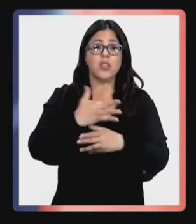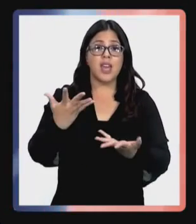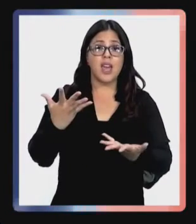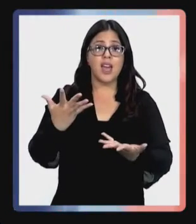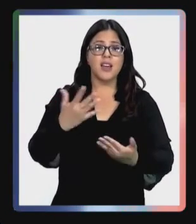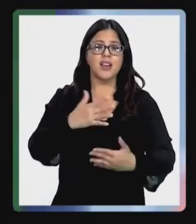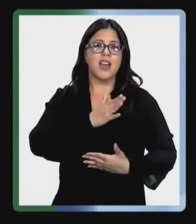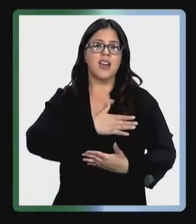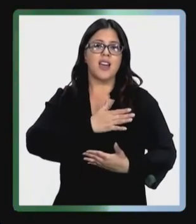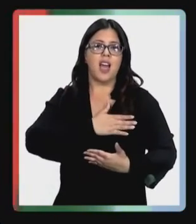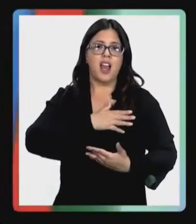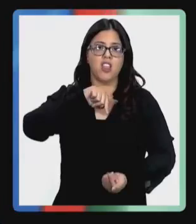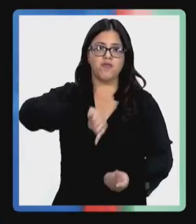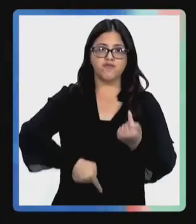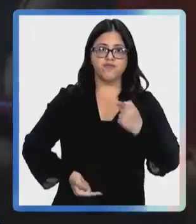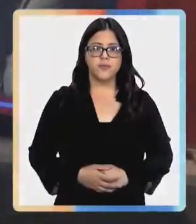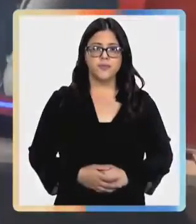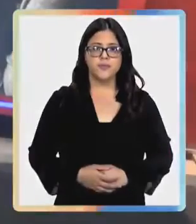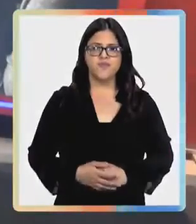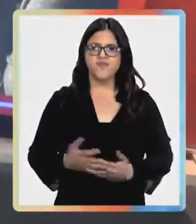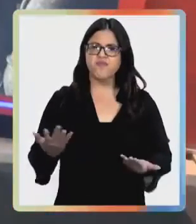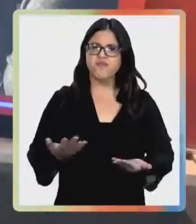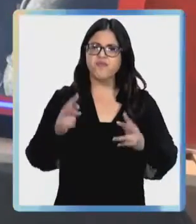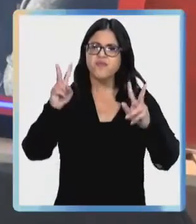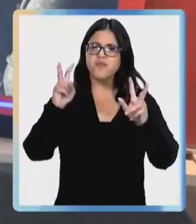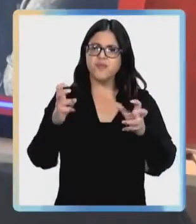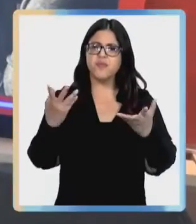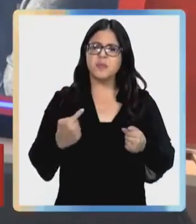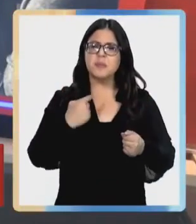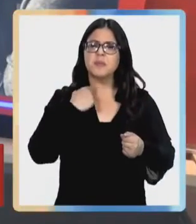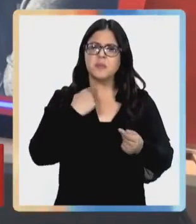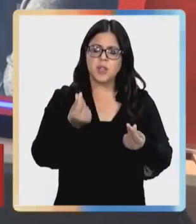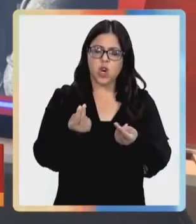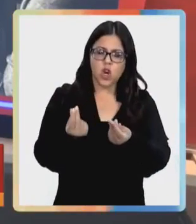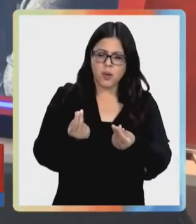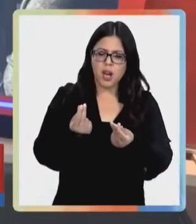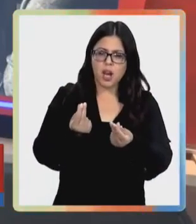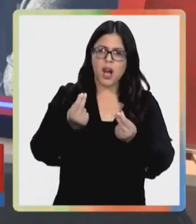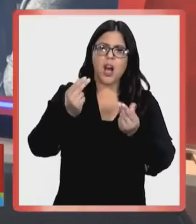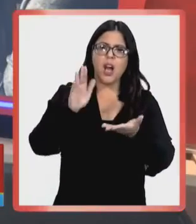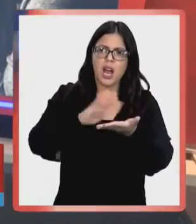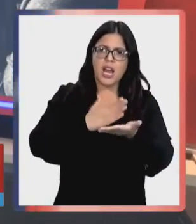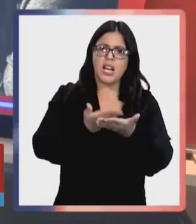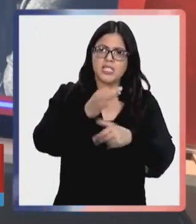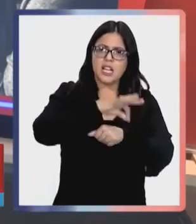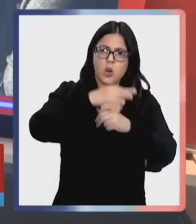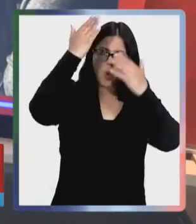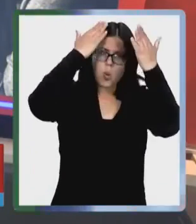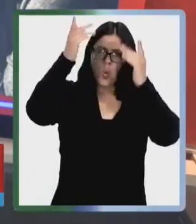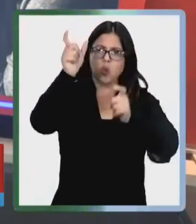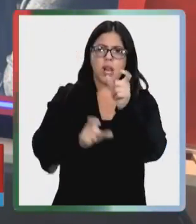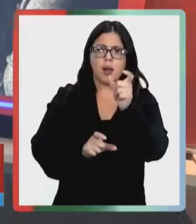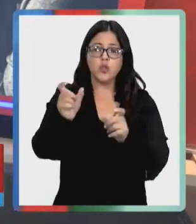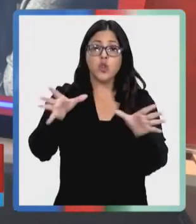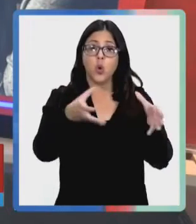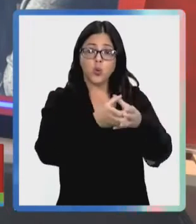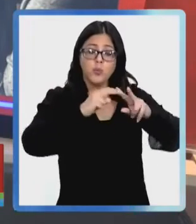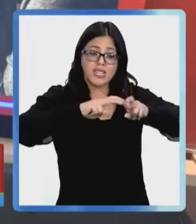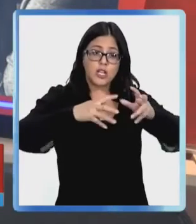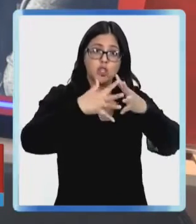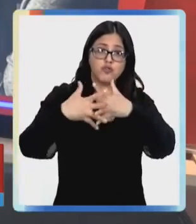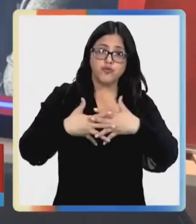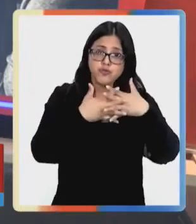Salud Cardiovascular. ¿Cómo influyen el aspecto económico en la salud mental de las personas? Un grupo de